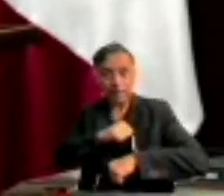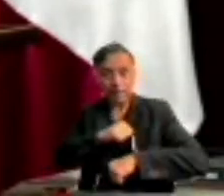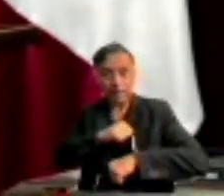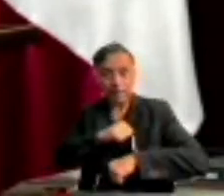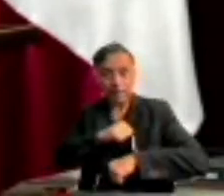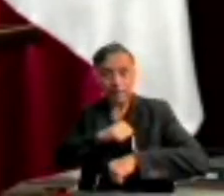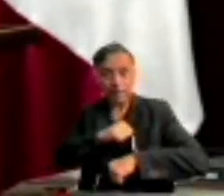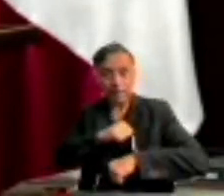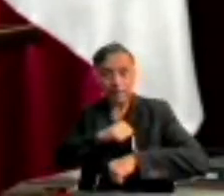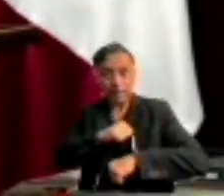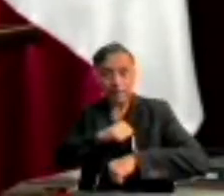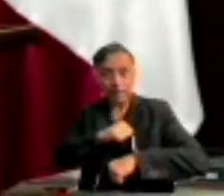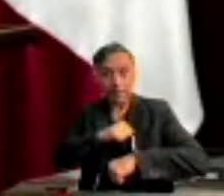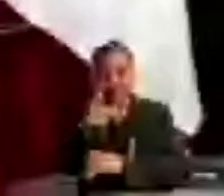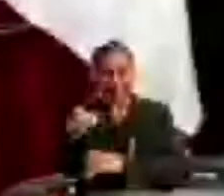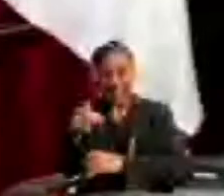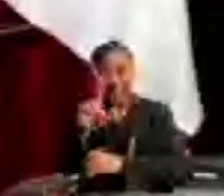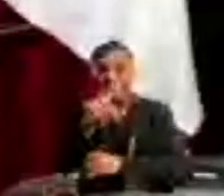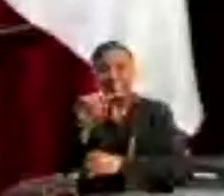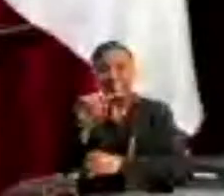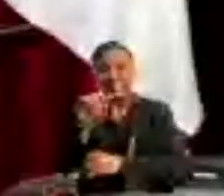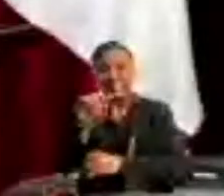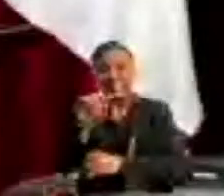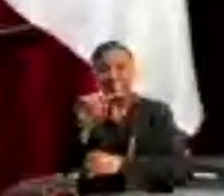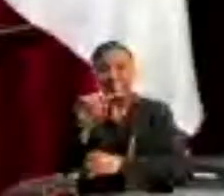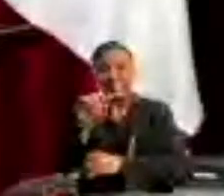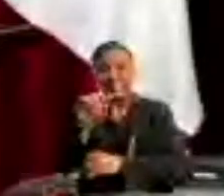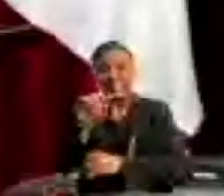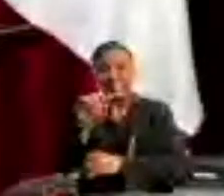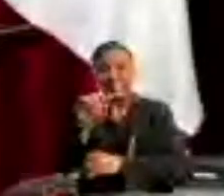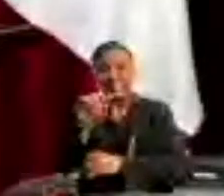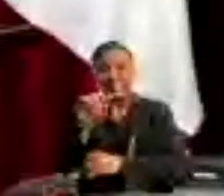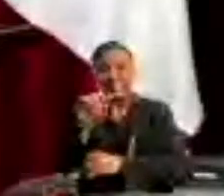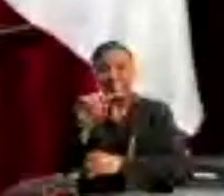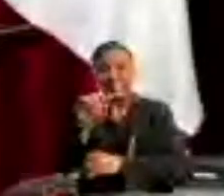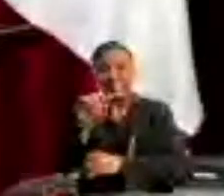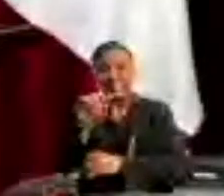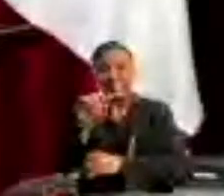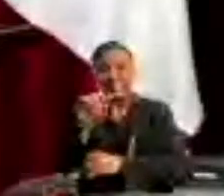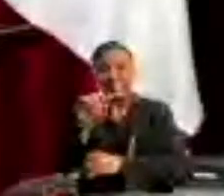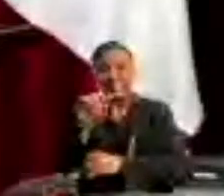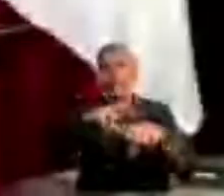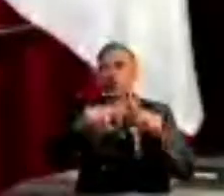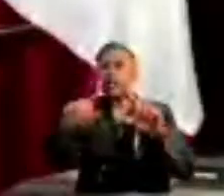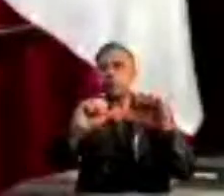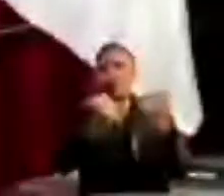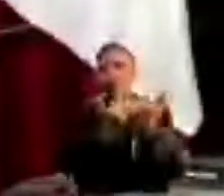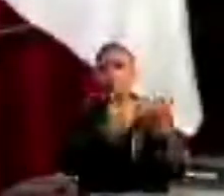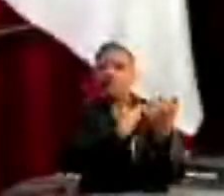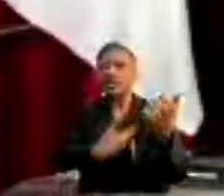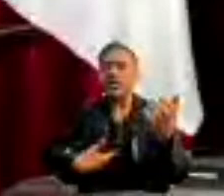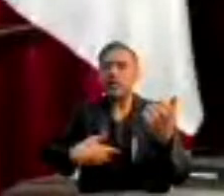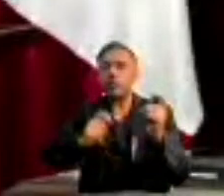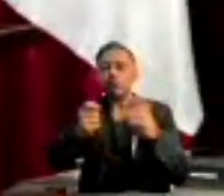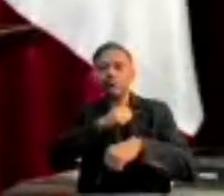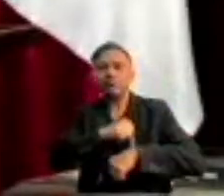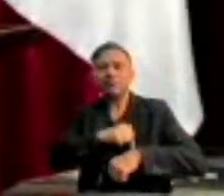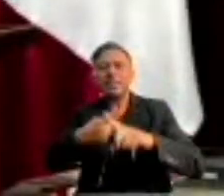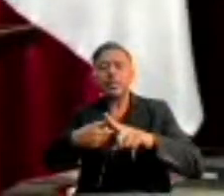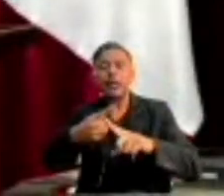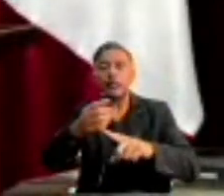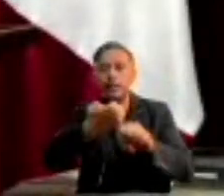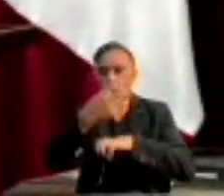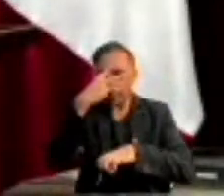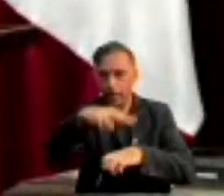asumió la vicepresidencia de gobernadores, encabezados por el Jalisco, Coahuila,